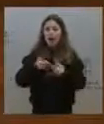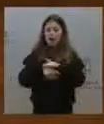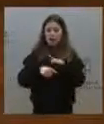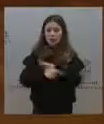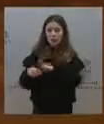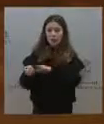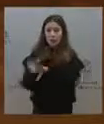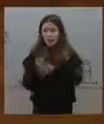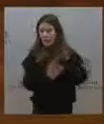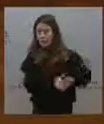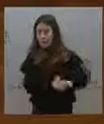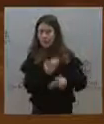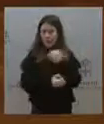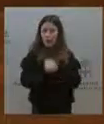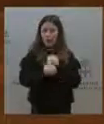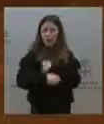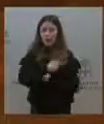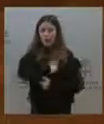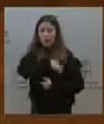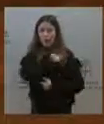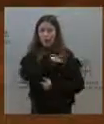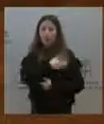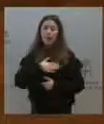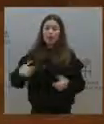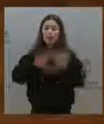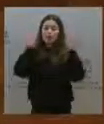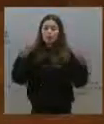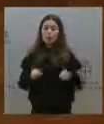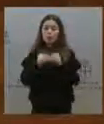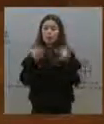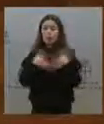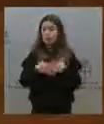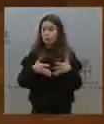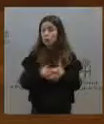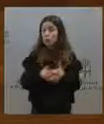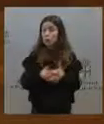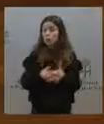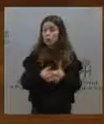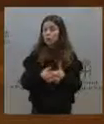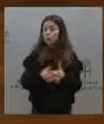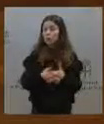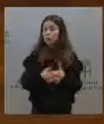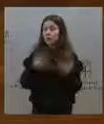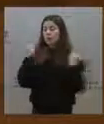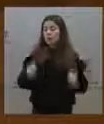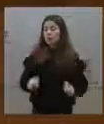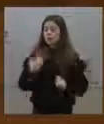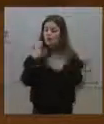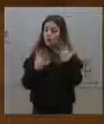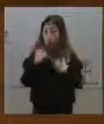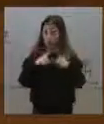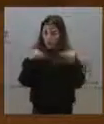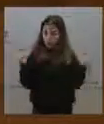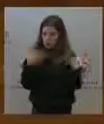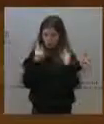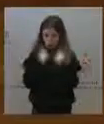Quiero resumir brevemente cuál es la estructura de la Administración en Asturias, muy brevemente, porque no sabemos qué sucede con